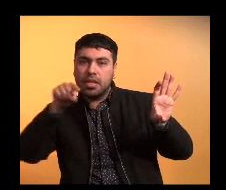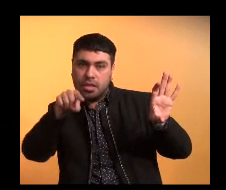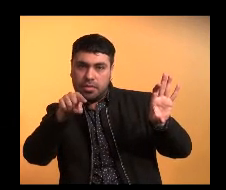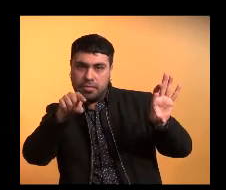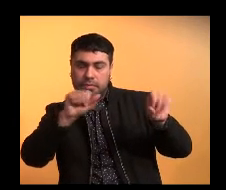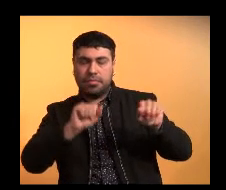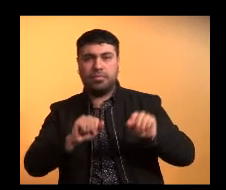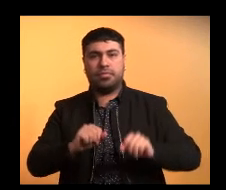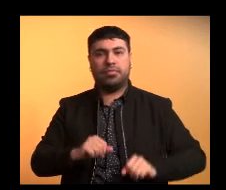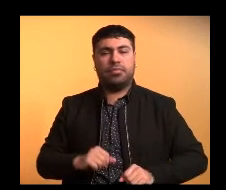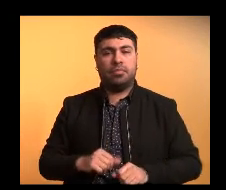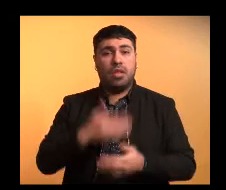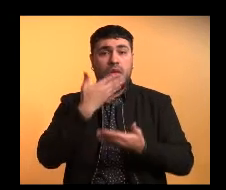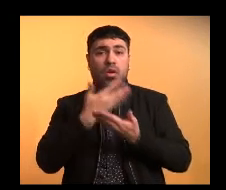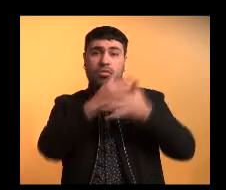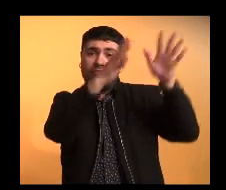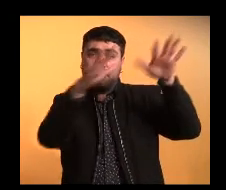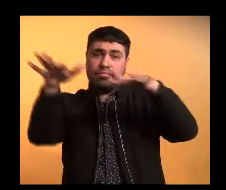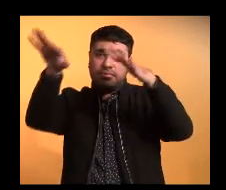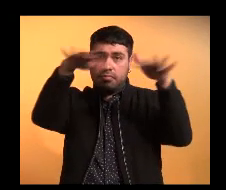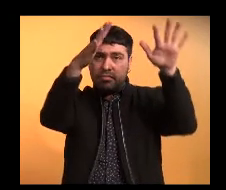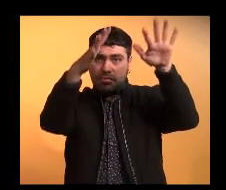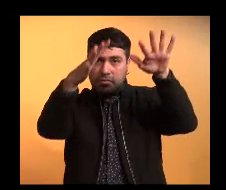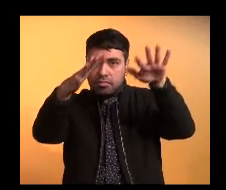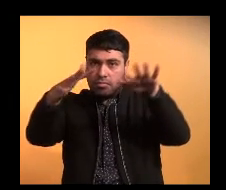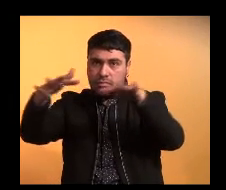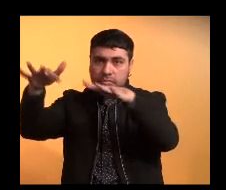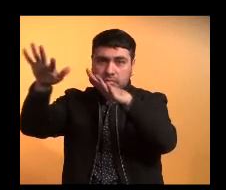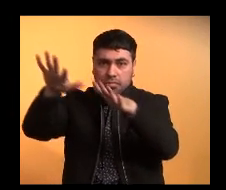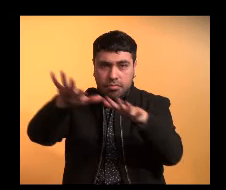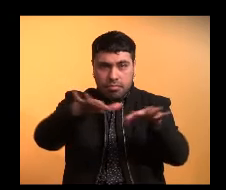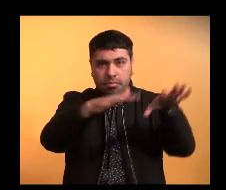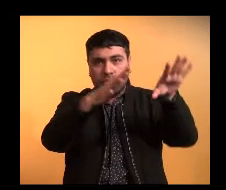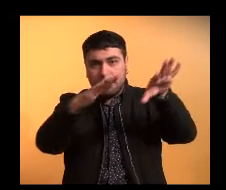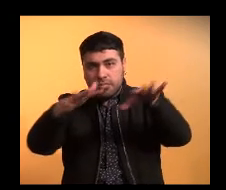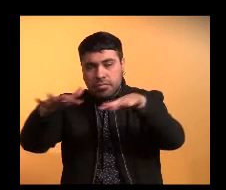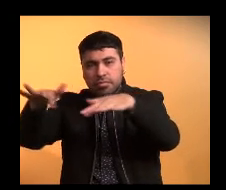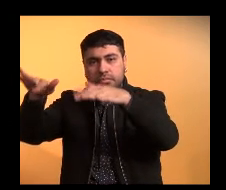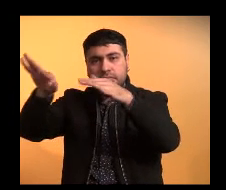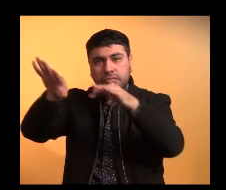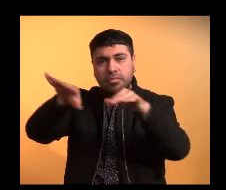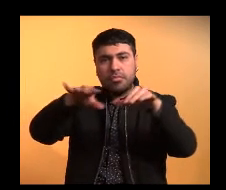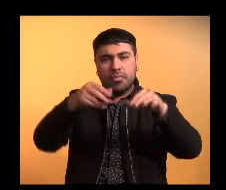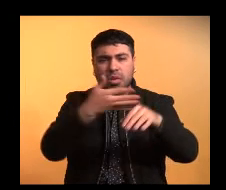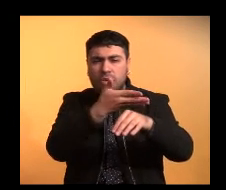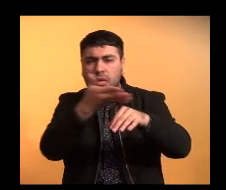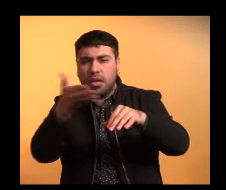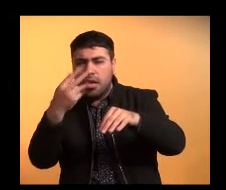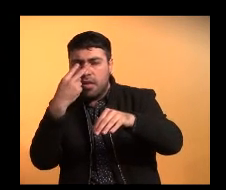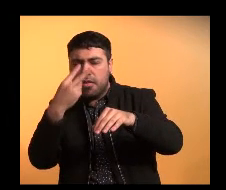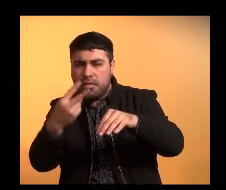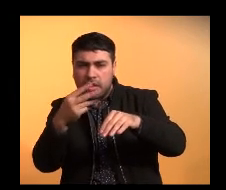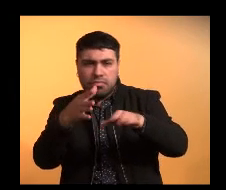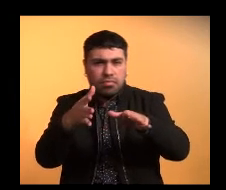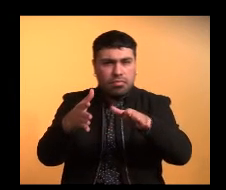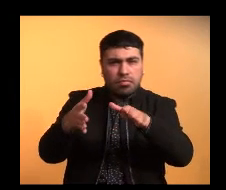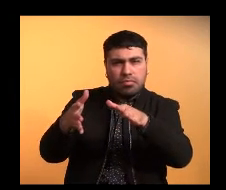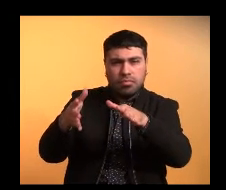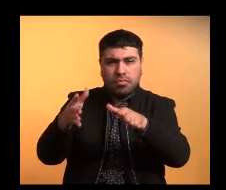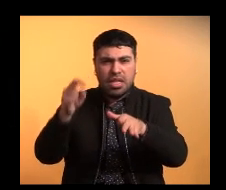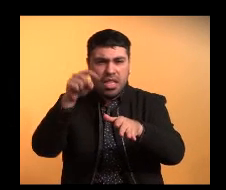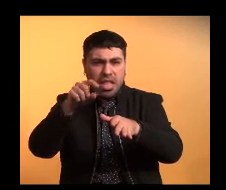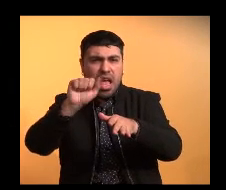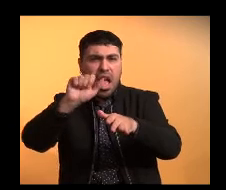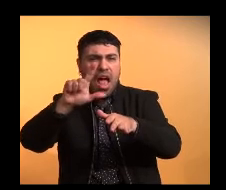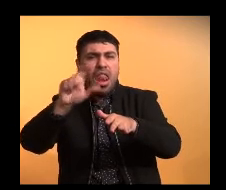Península Antártica, cuando esperan que baja la marea y comienzan a caminar por el intermareal, lo que van a ver que domina es precisamente